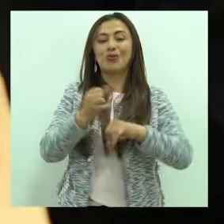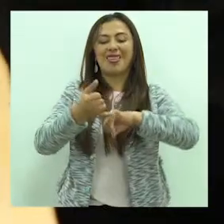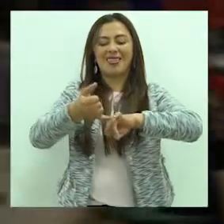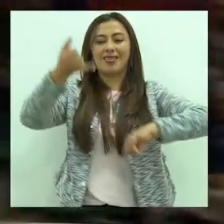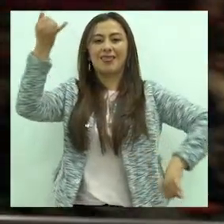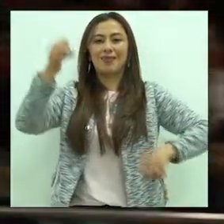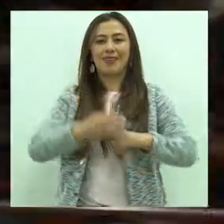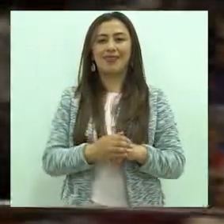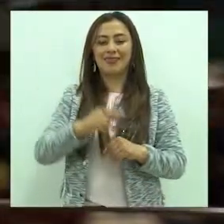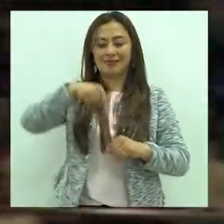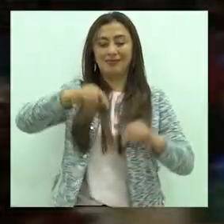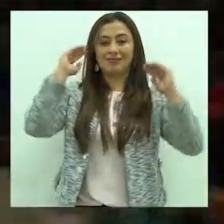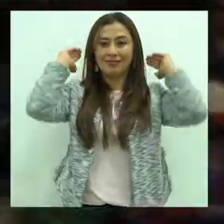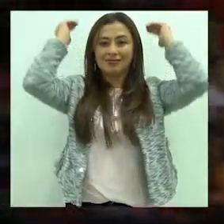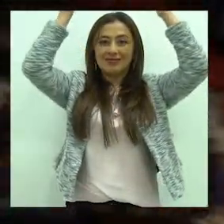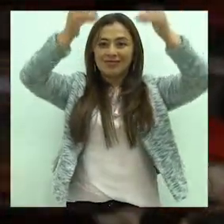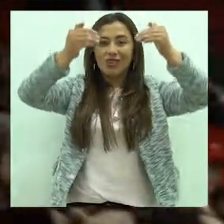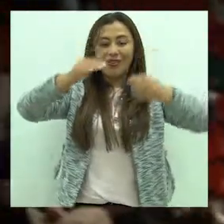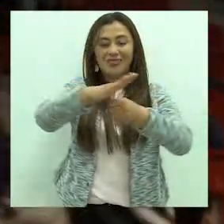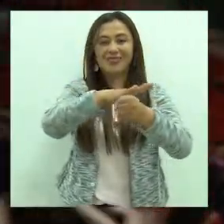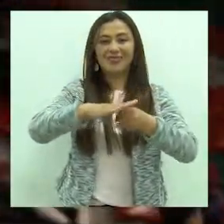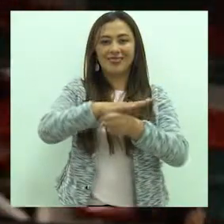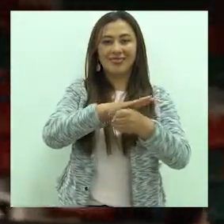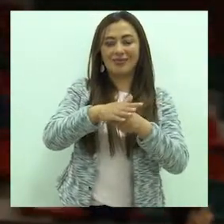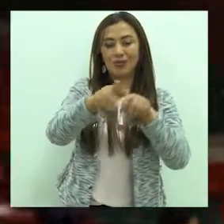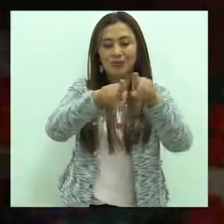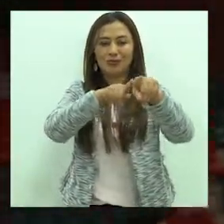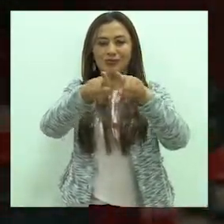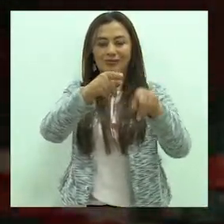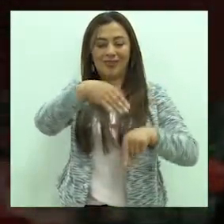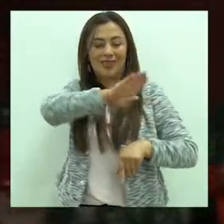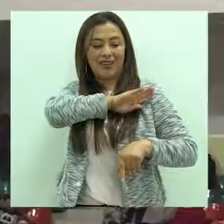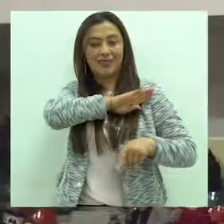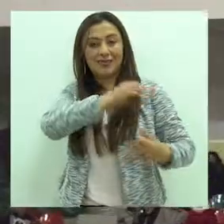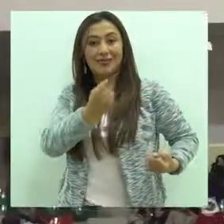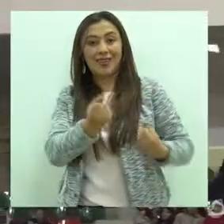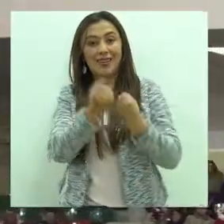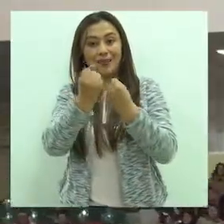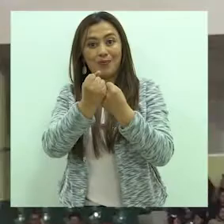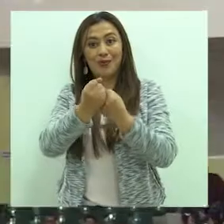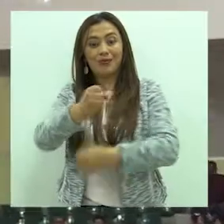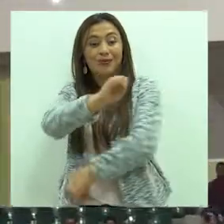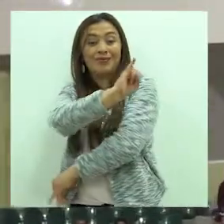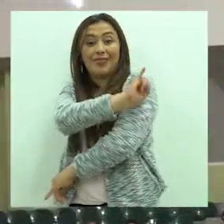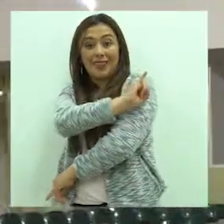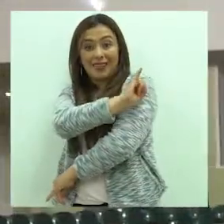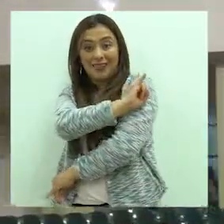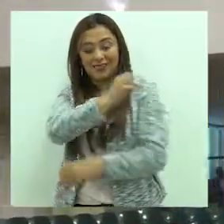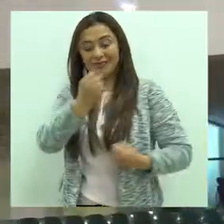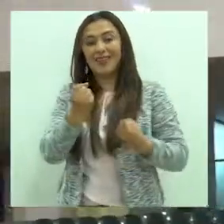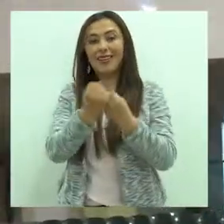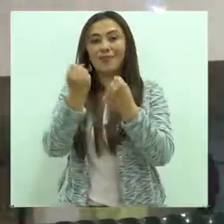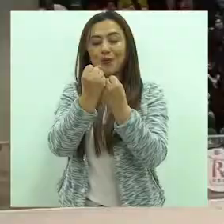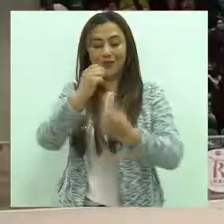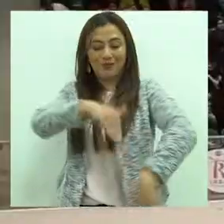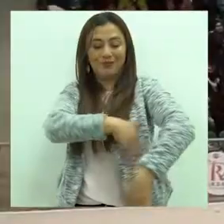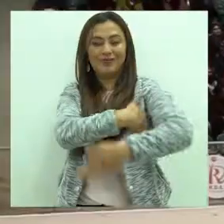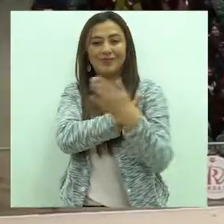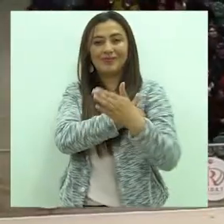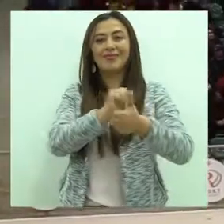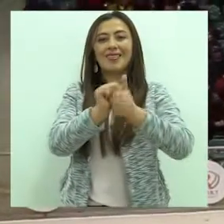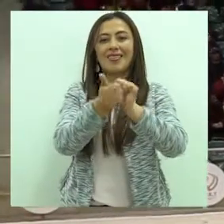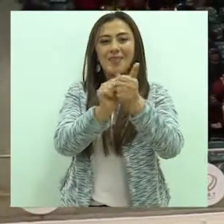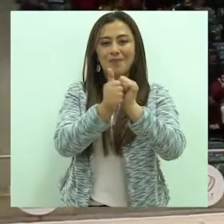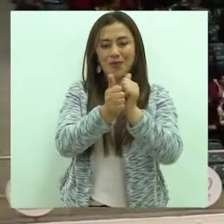grandes emociones en el Coliseo del San Antonio, unos grandes patrocinadores, la Alcaldía de Tunja, el IDE, el Ministerio del